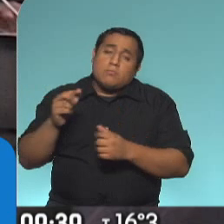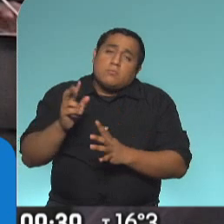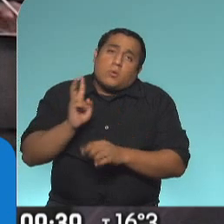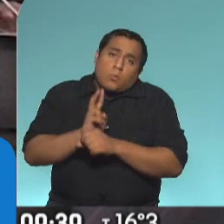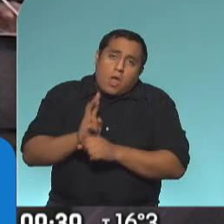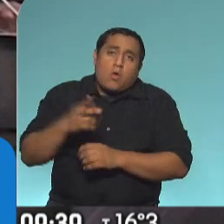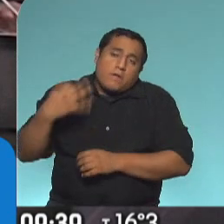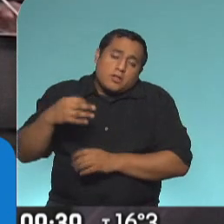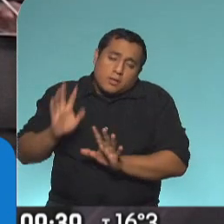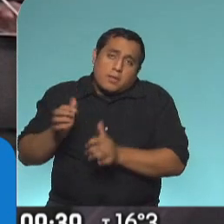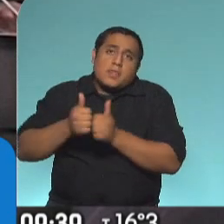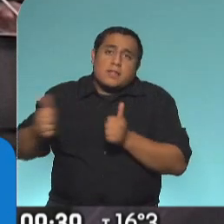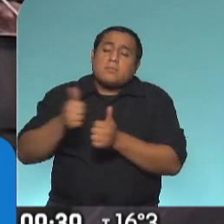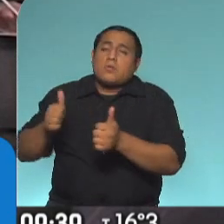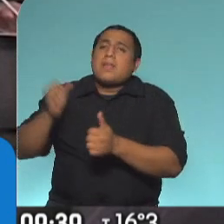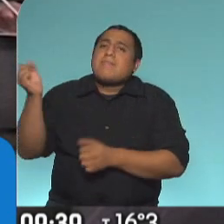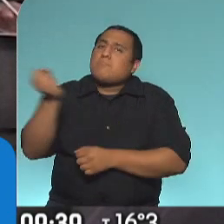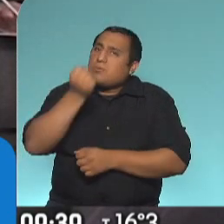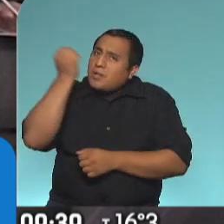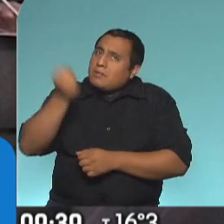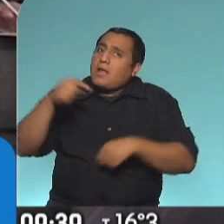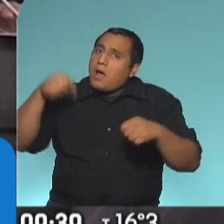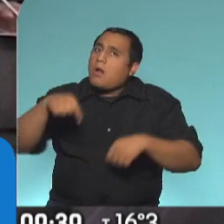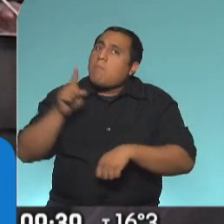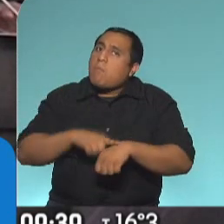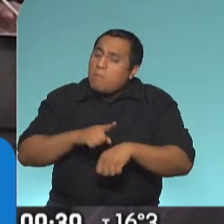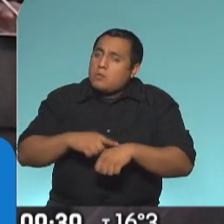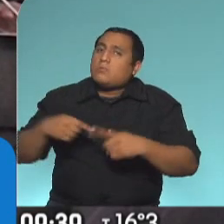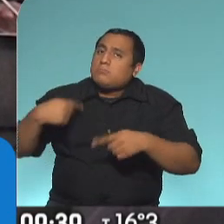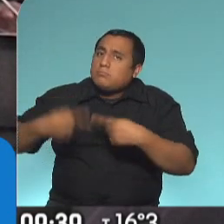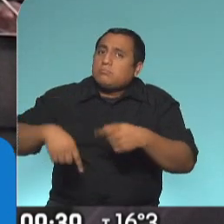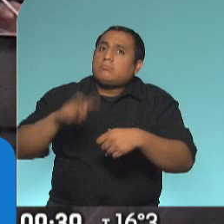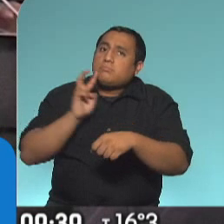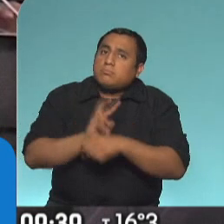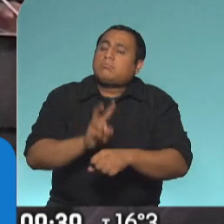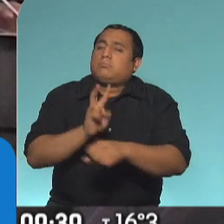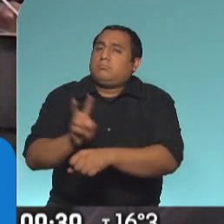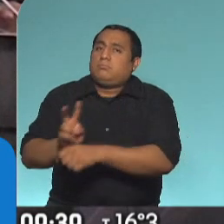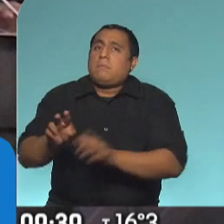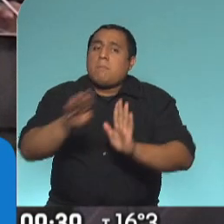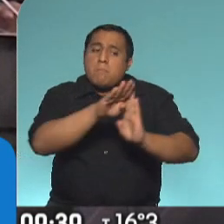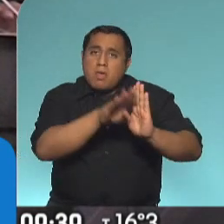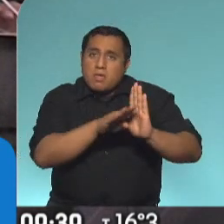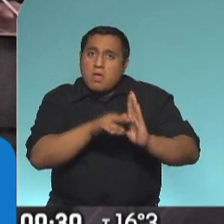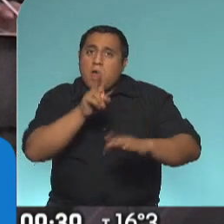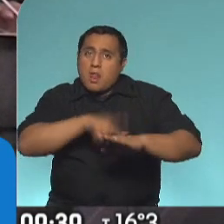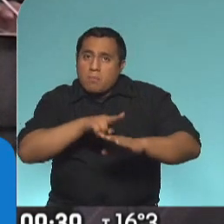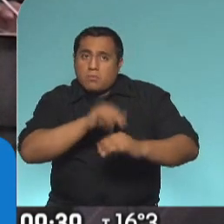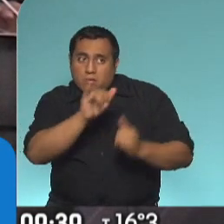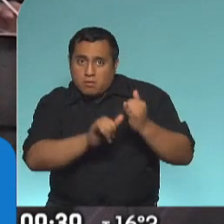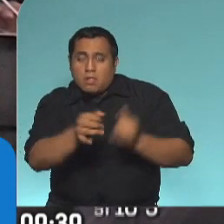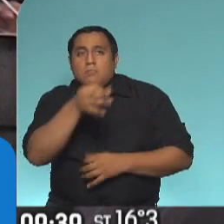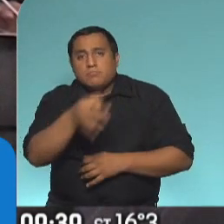obligatorio, y es muy importante recordar que es el momento para seguir cuidándonos, para seguir cumpliendo las recomendaciones, para